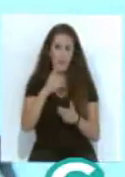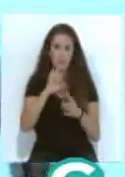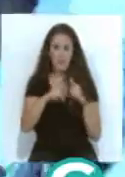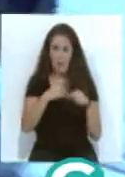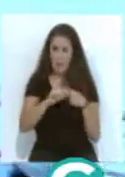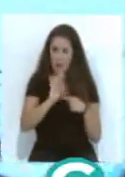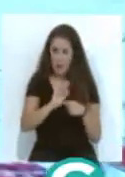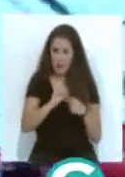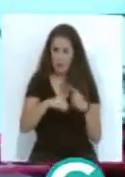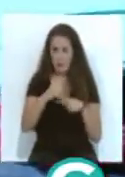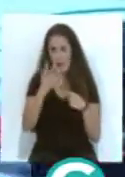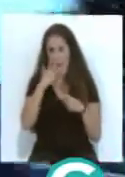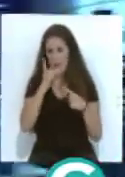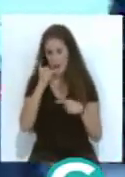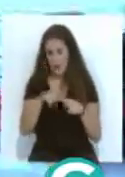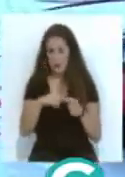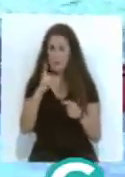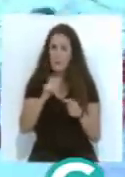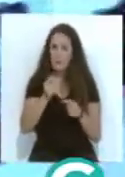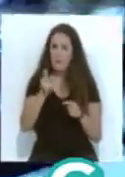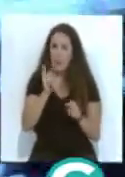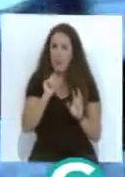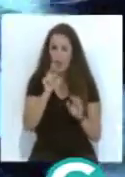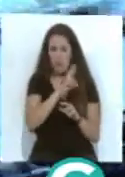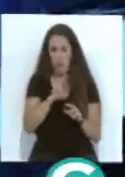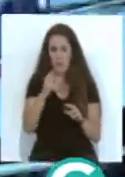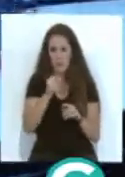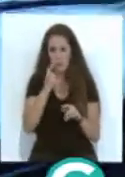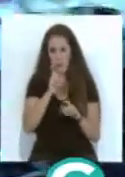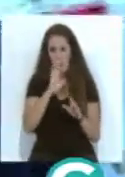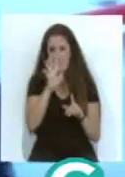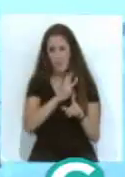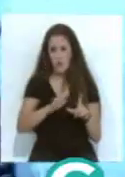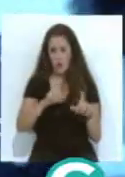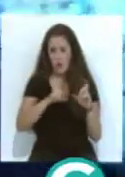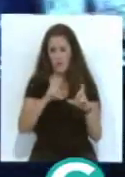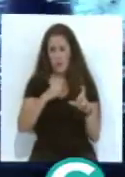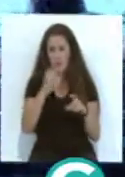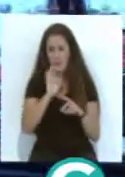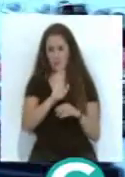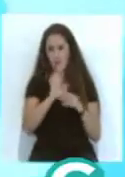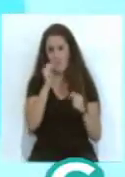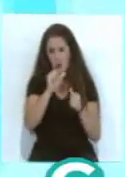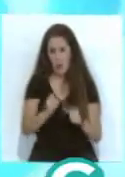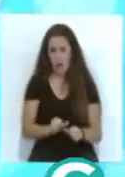a su familia carnavalera, y un pequeño repaso musical y con fotografías de su